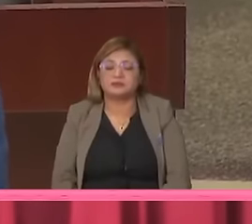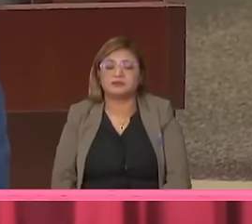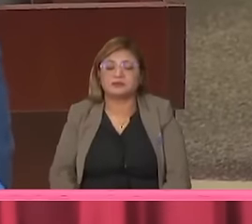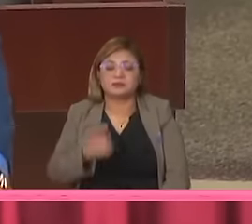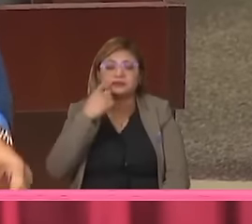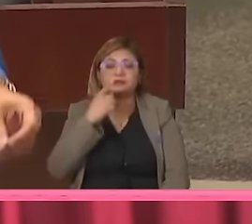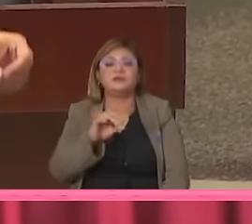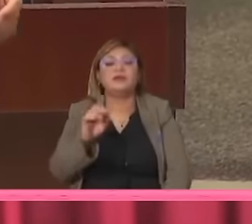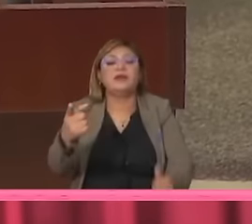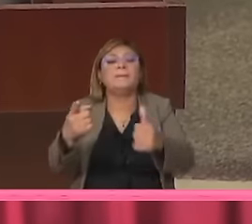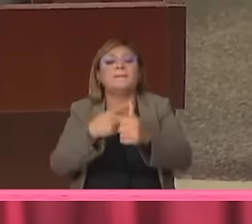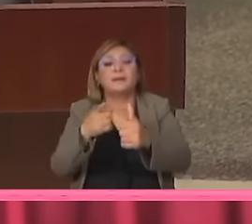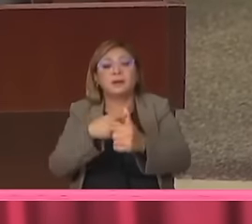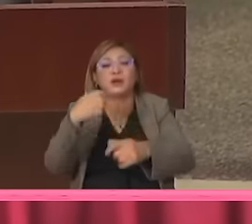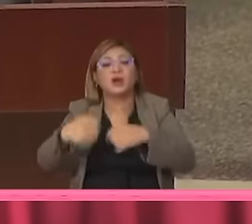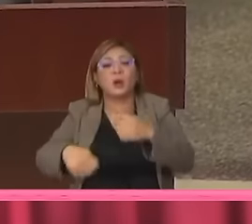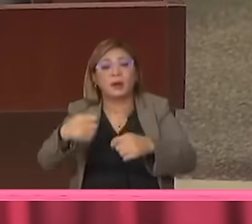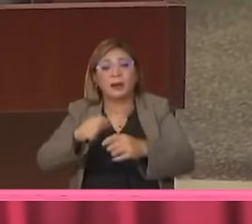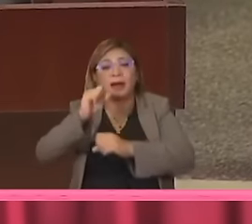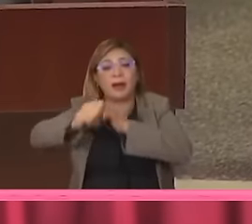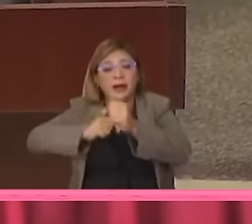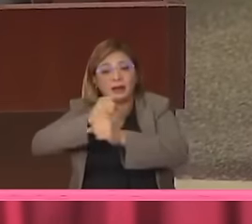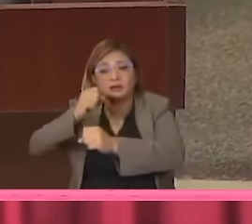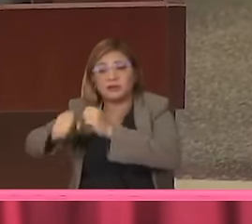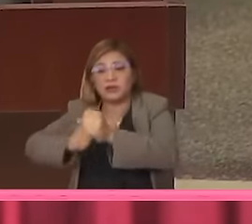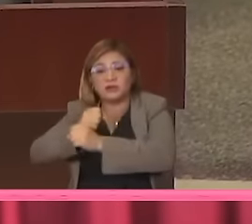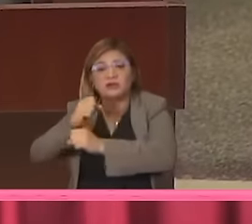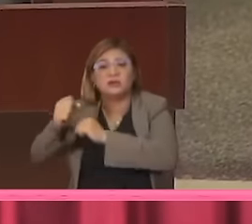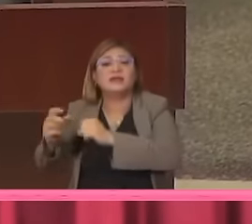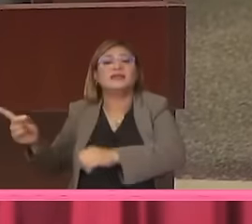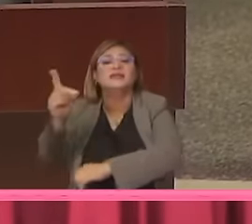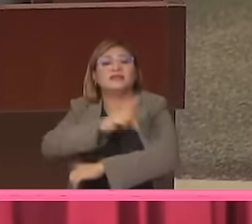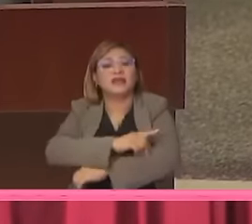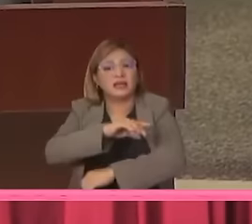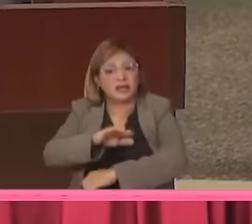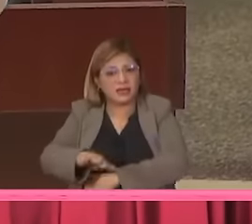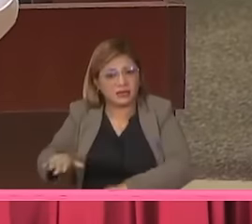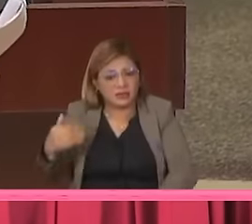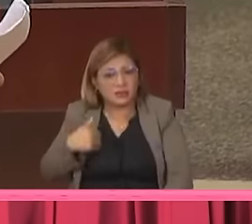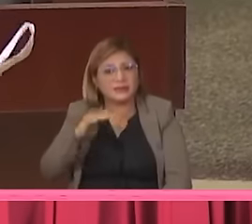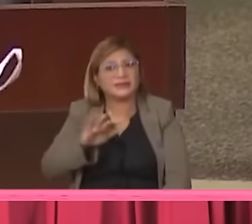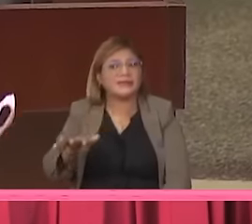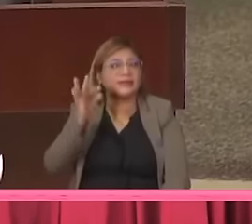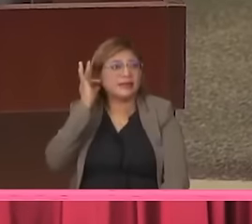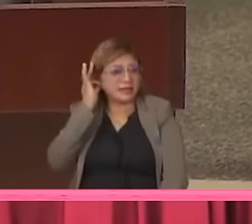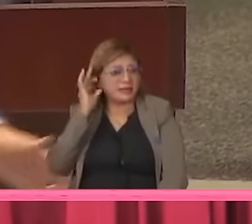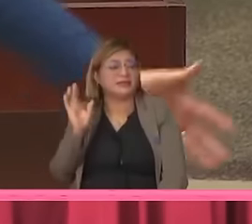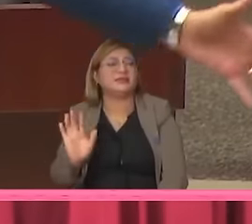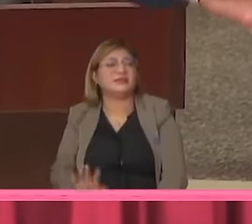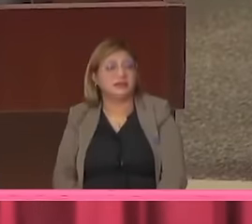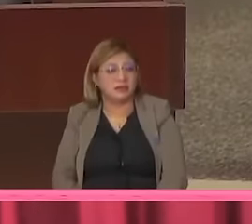declara el 1 de noviembre de cada año como el día del niño y la niña en la República de Panamá. La votamos,